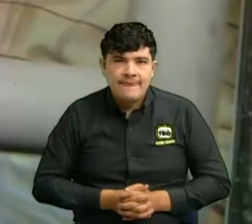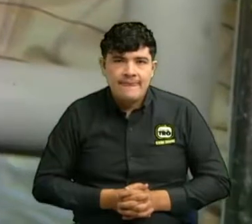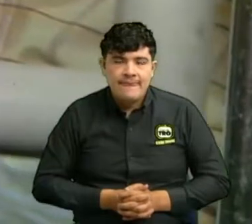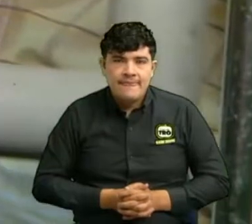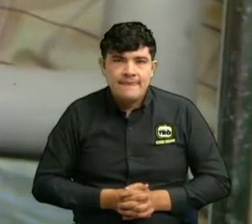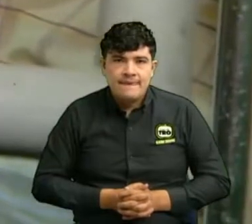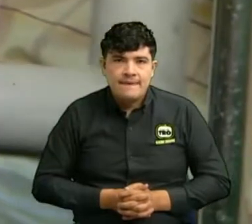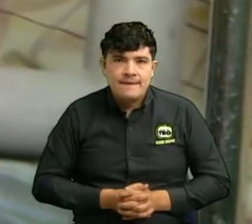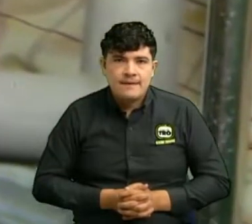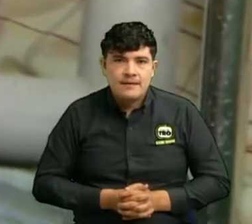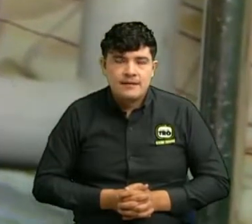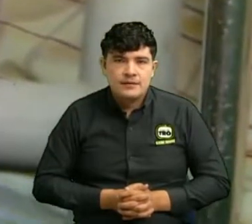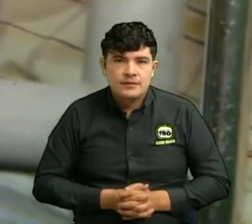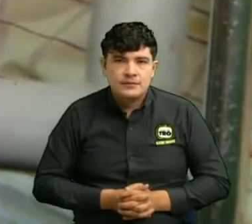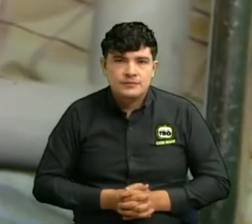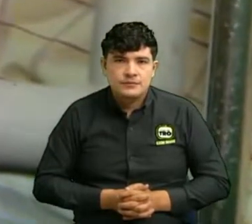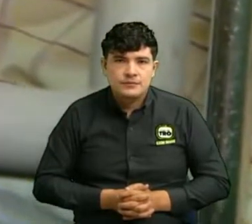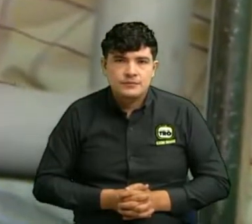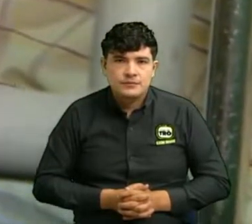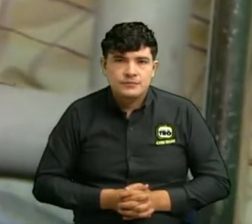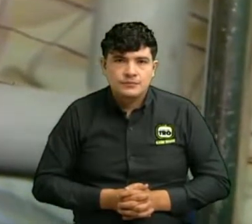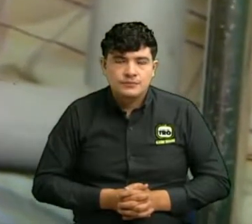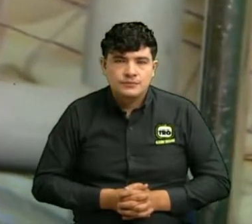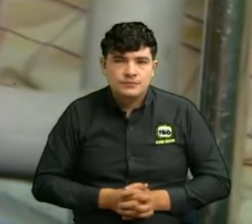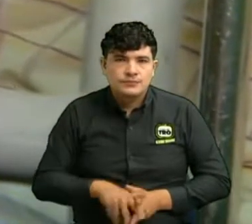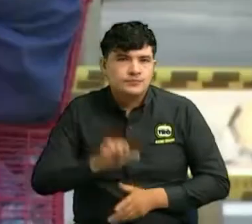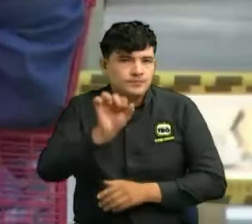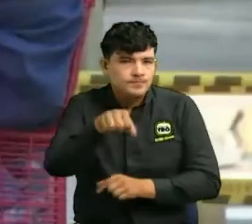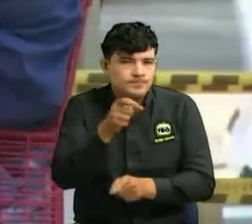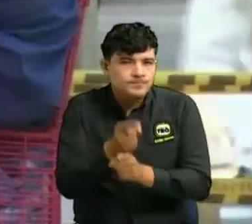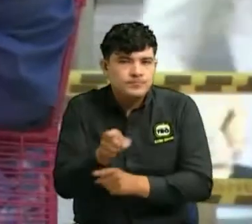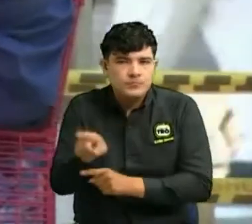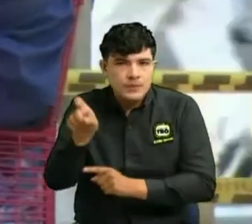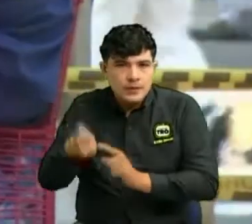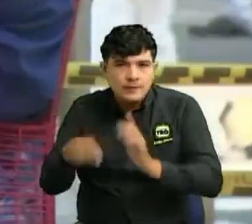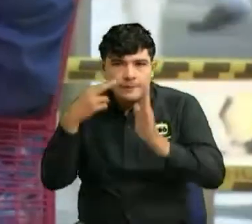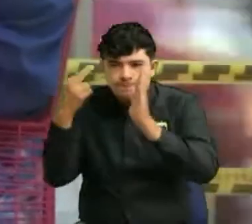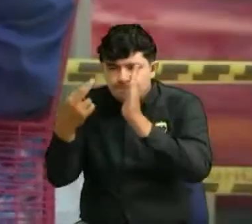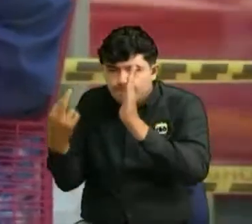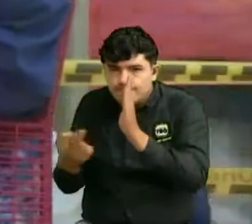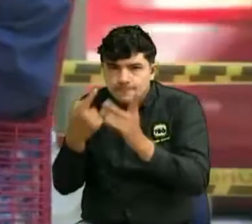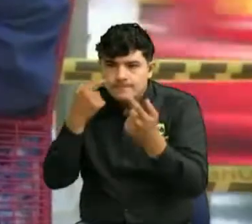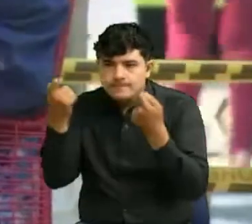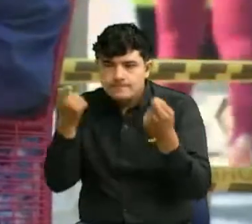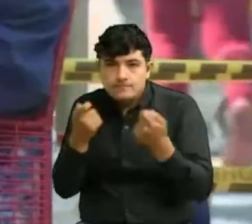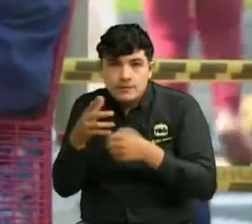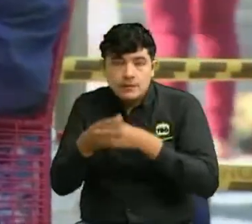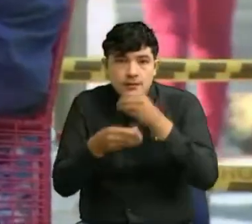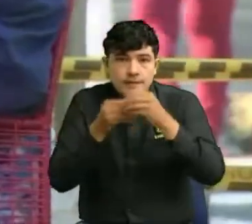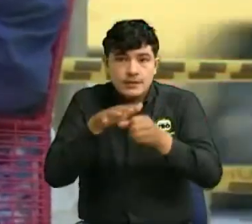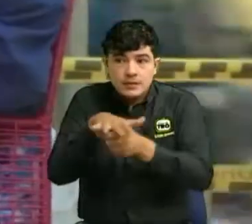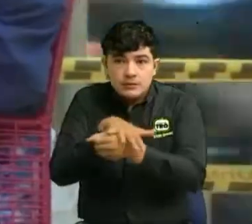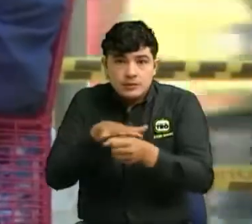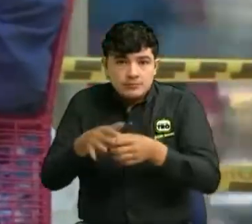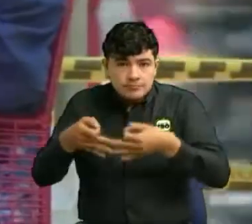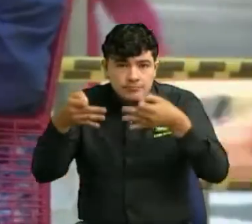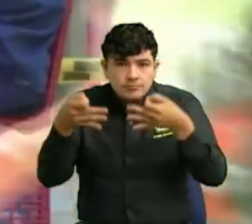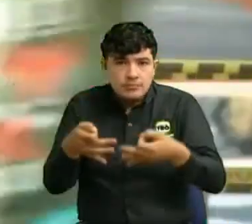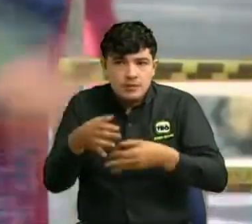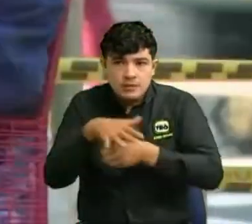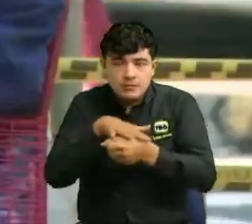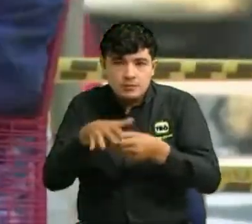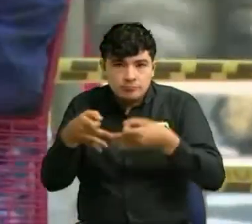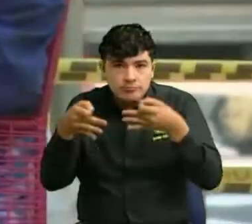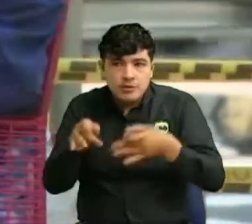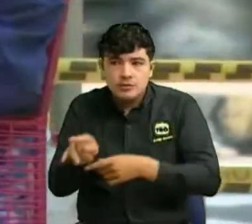recibe la persona por honorarios. Entonces, ahí hay que revisar. Y la situación será más práctica si